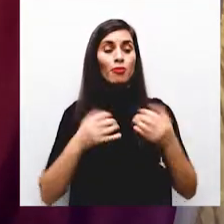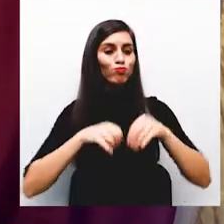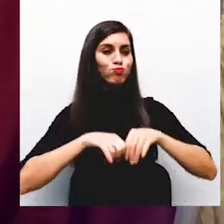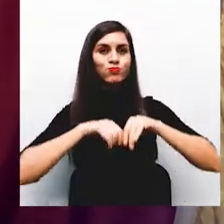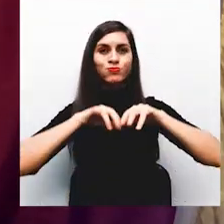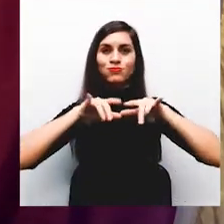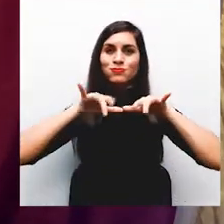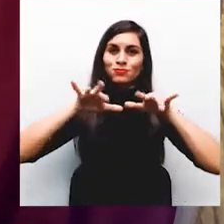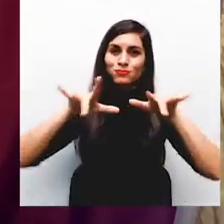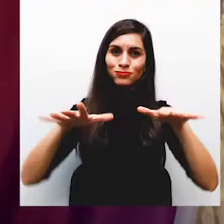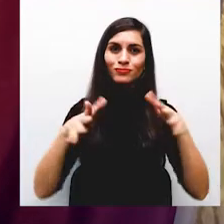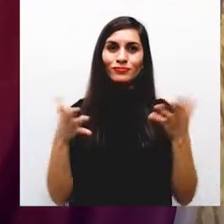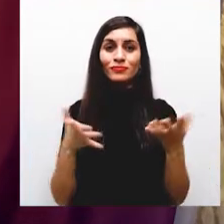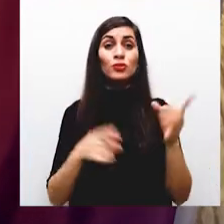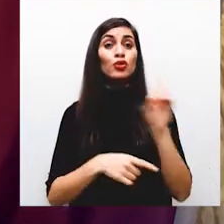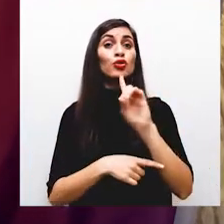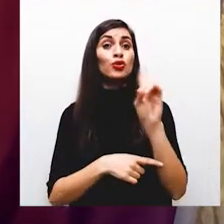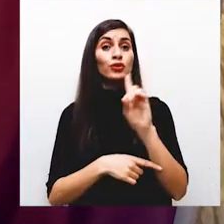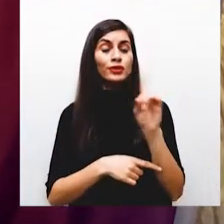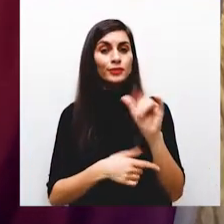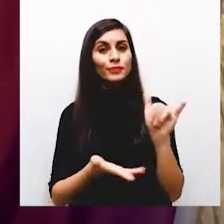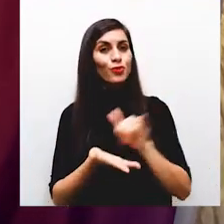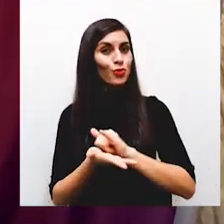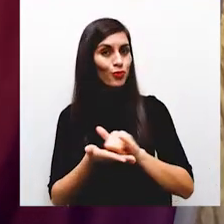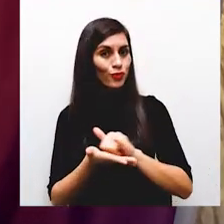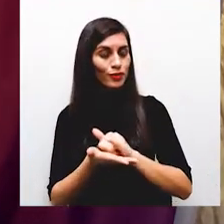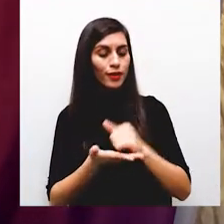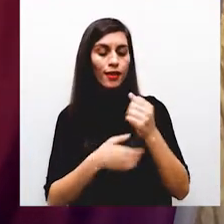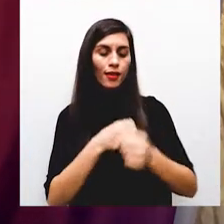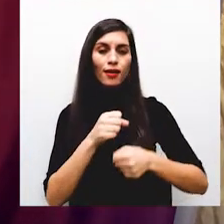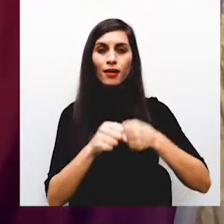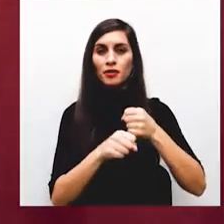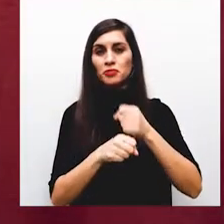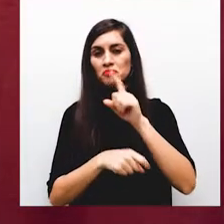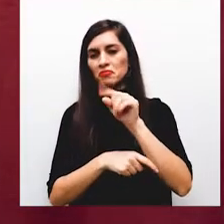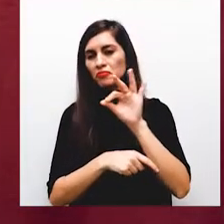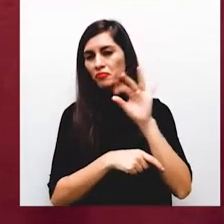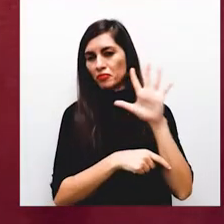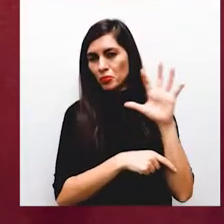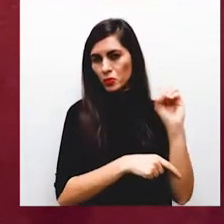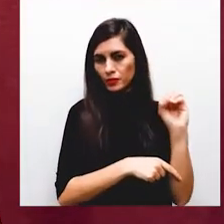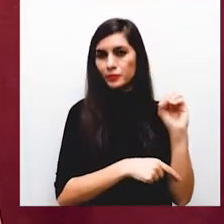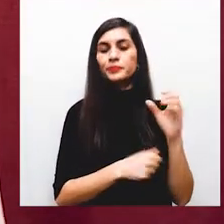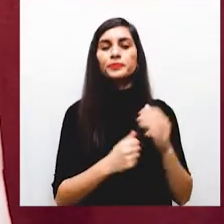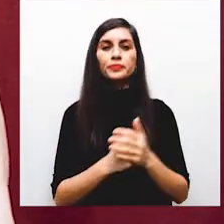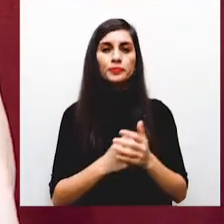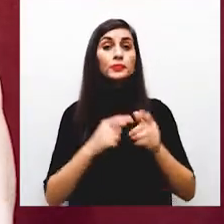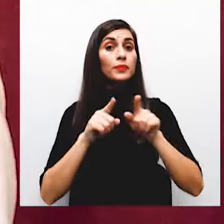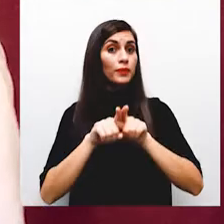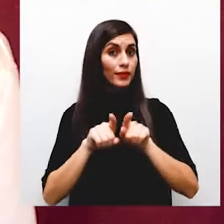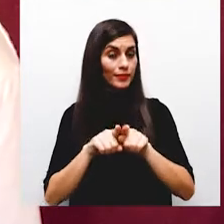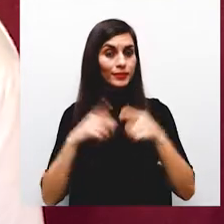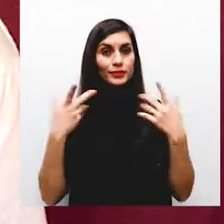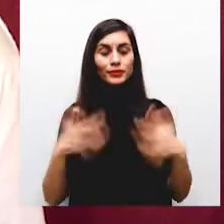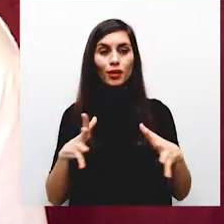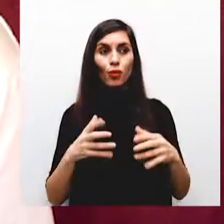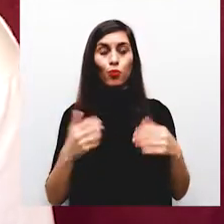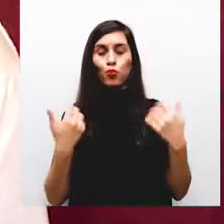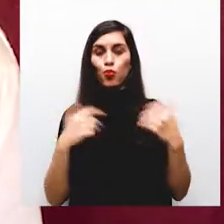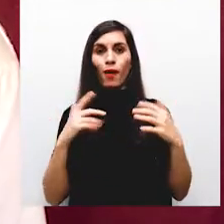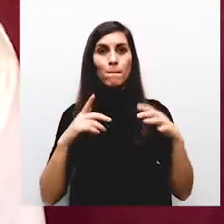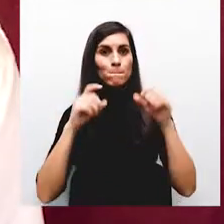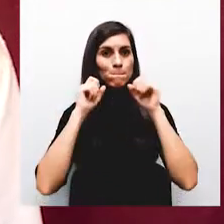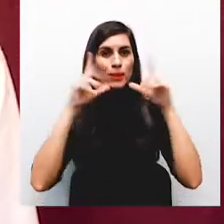a explotar finalmente en Nueva York a finales de los años 50, donde estaba en ese momento teniendo su